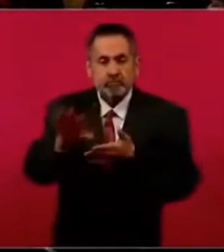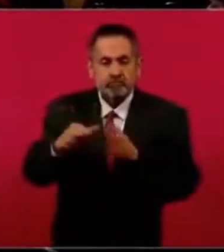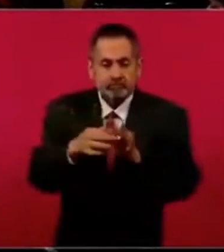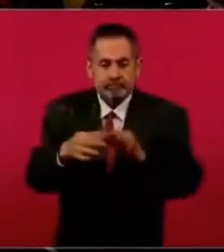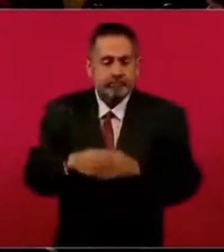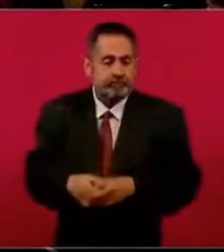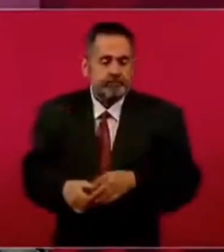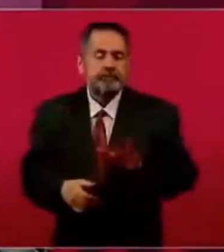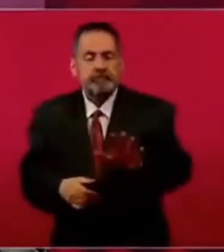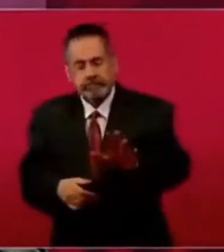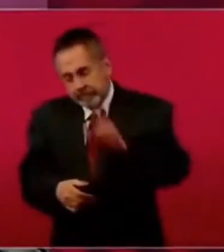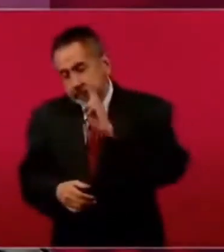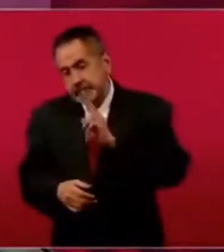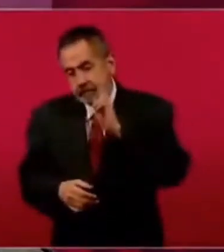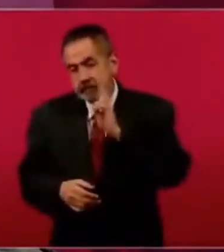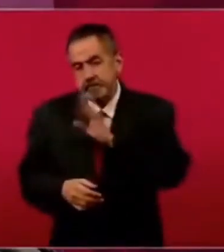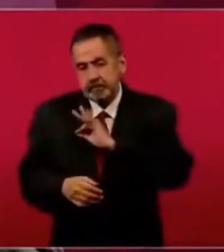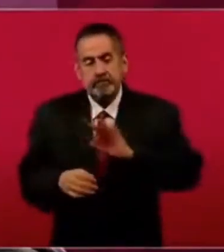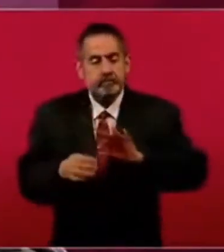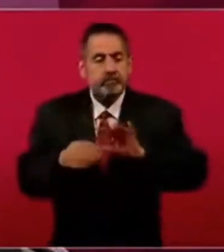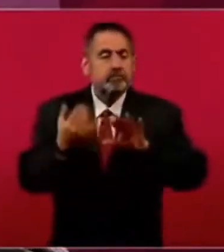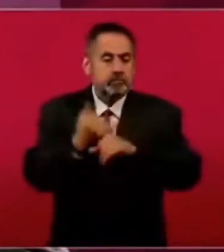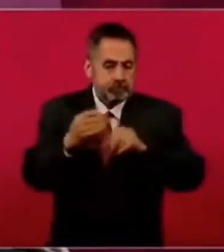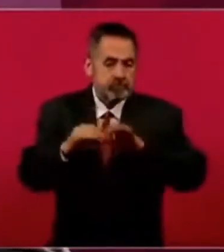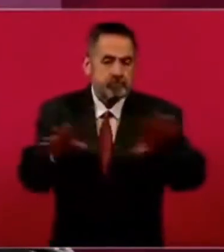puede informar?